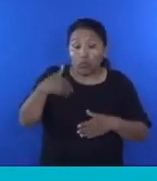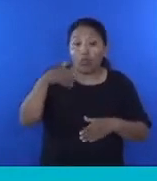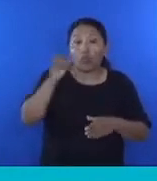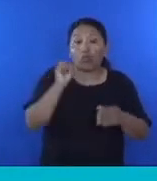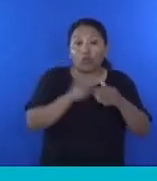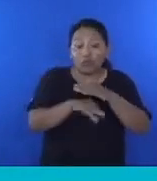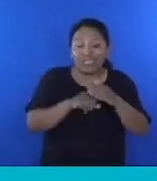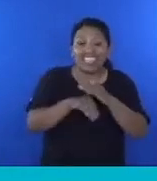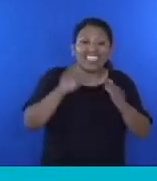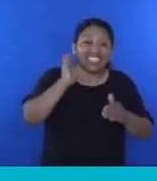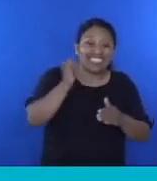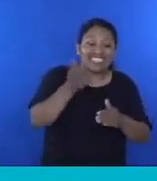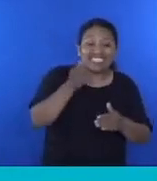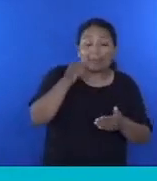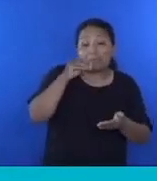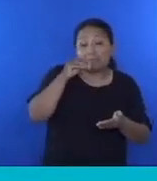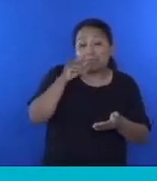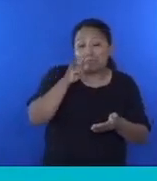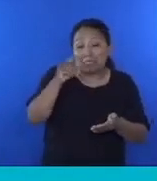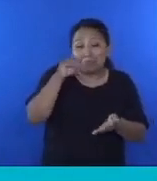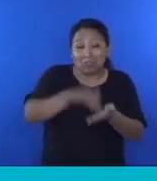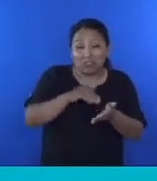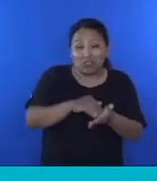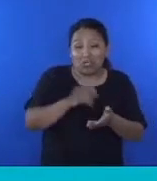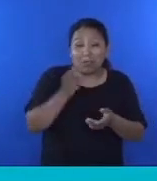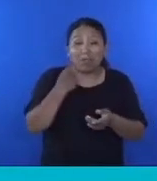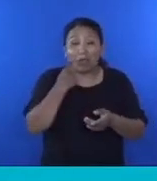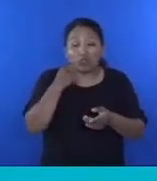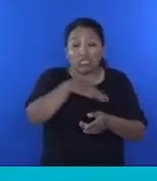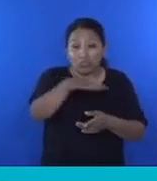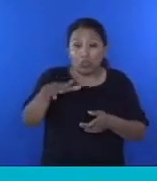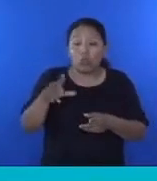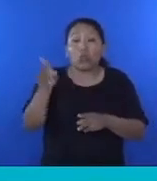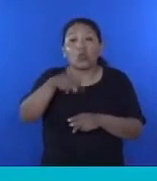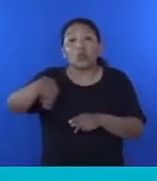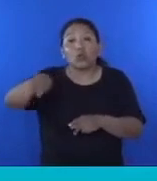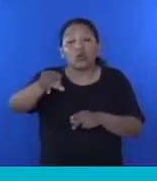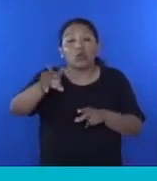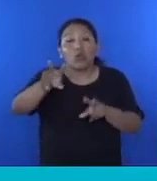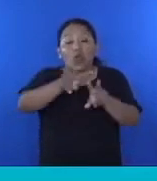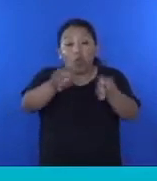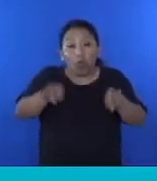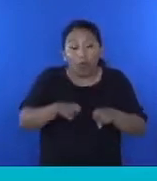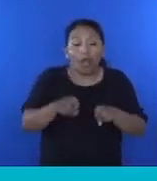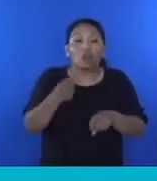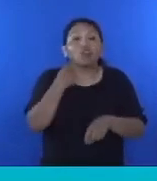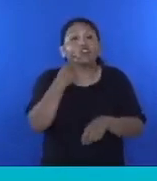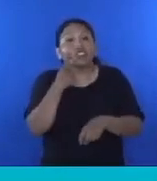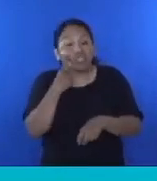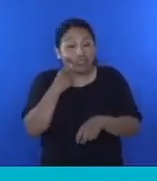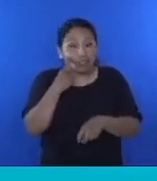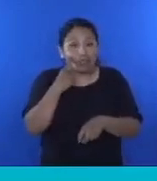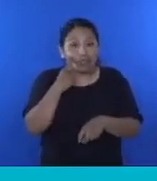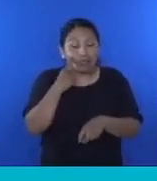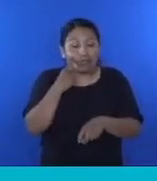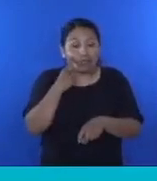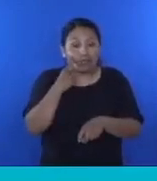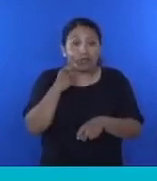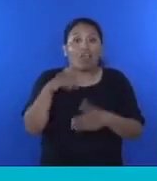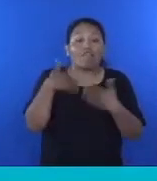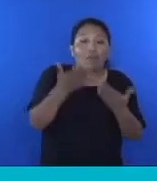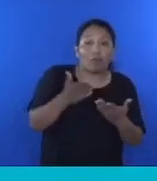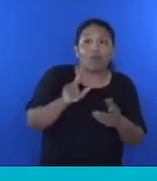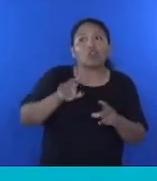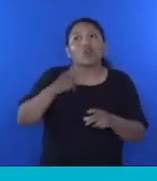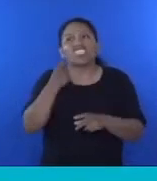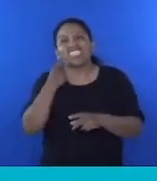de 116.000 millones para los municipios, lo cobraron tanto los intendentes cuyos legisladores votaron a favor como